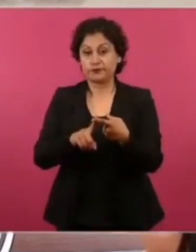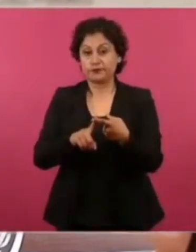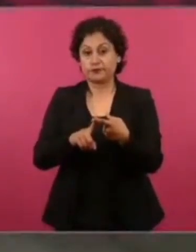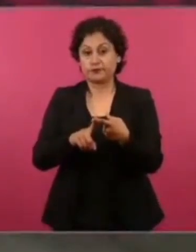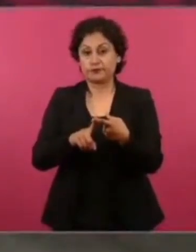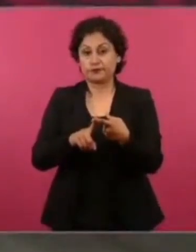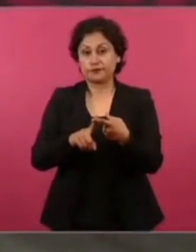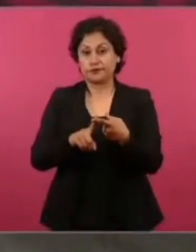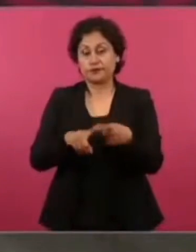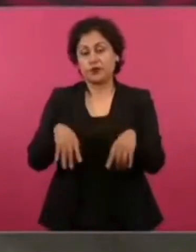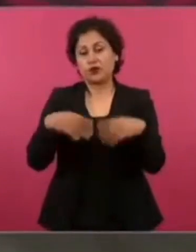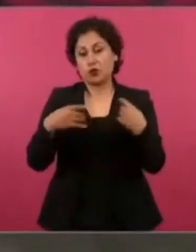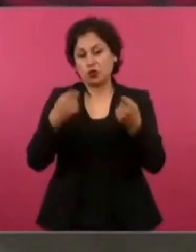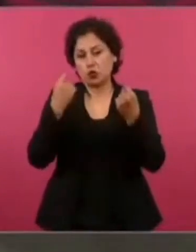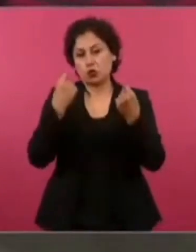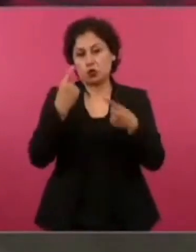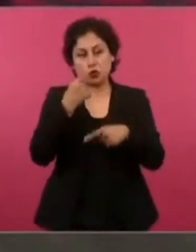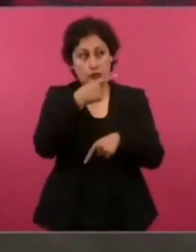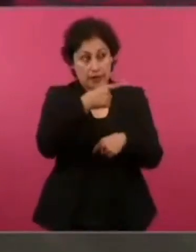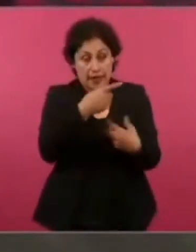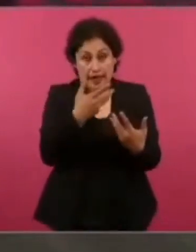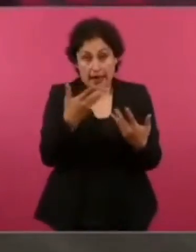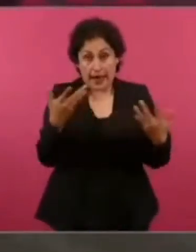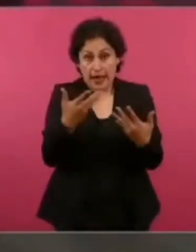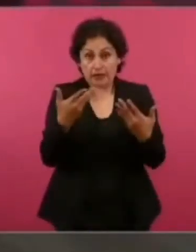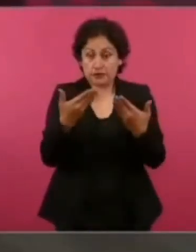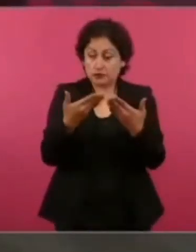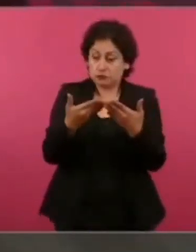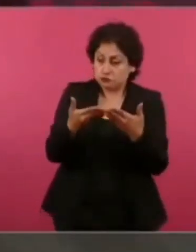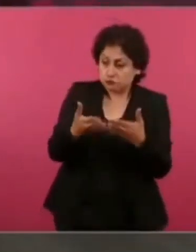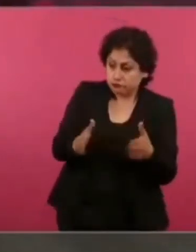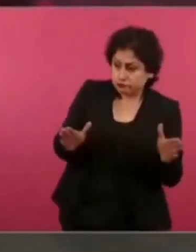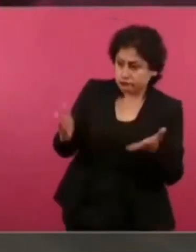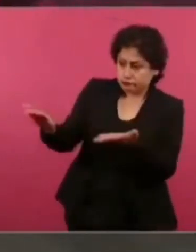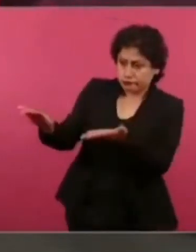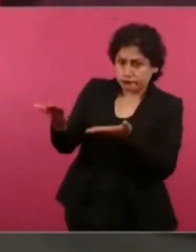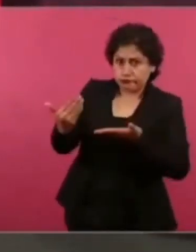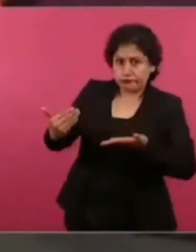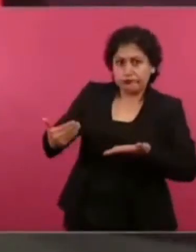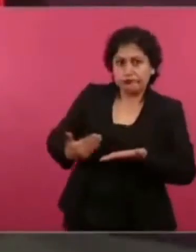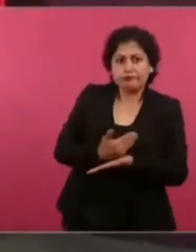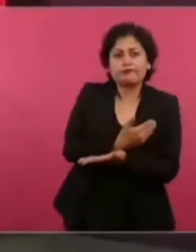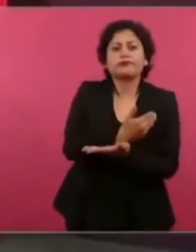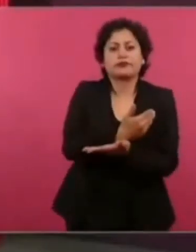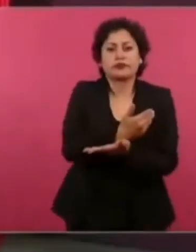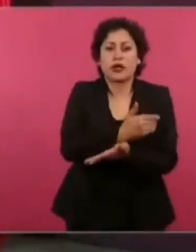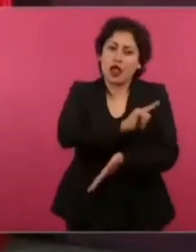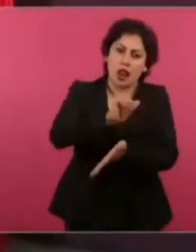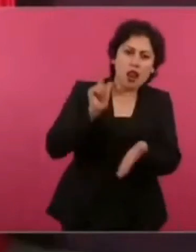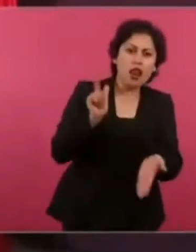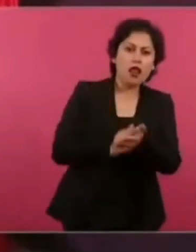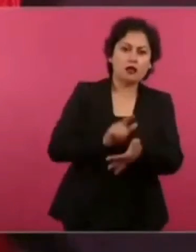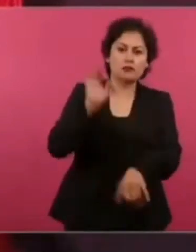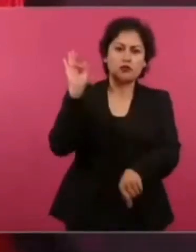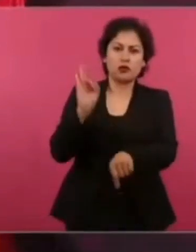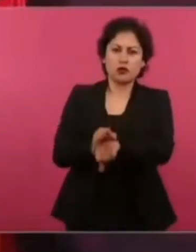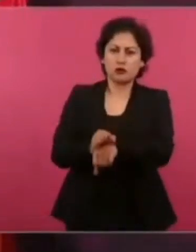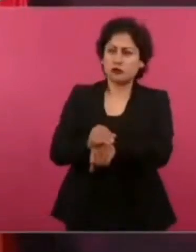que abrió un camino para migrantes, un camino legal que no existía.